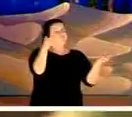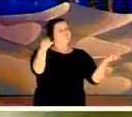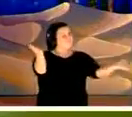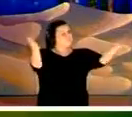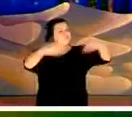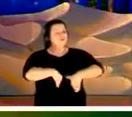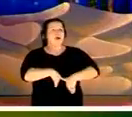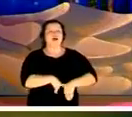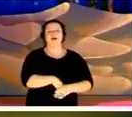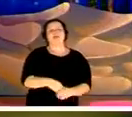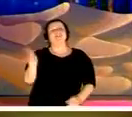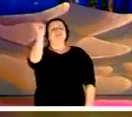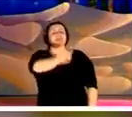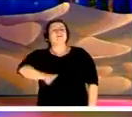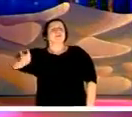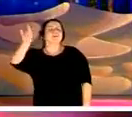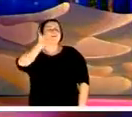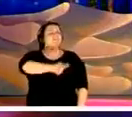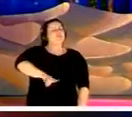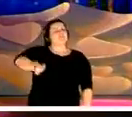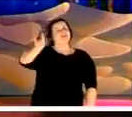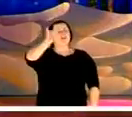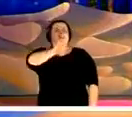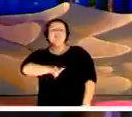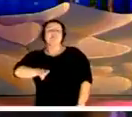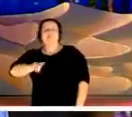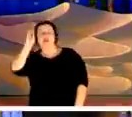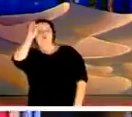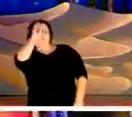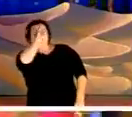Y nuestras Islas Canarias no se ven desde